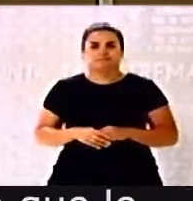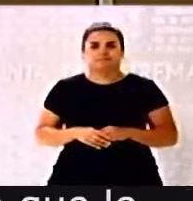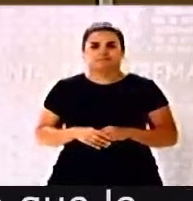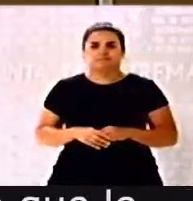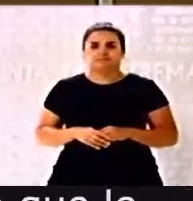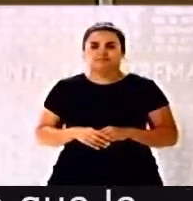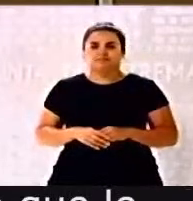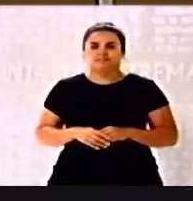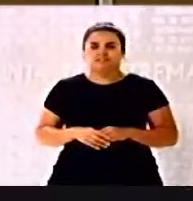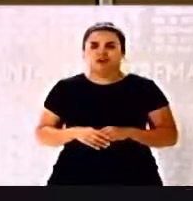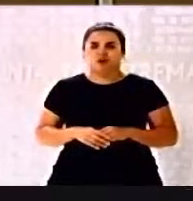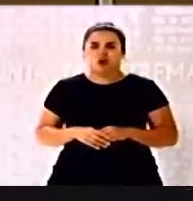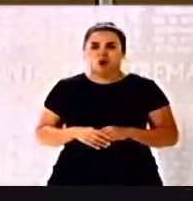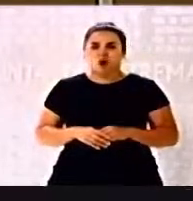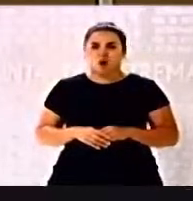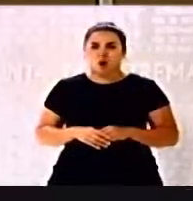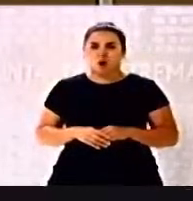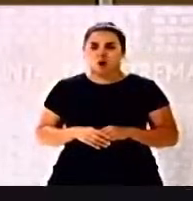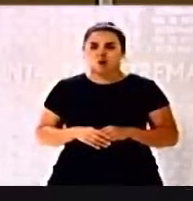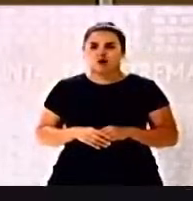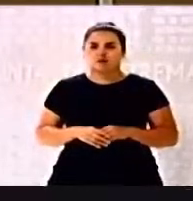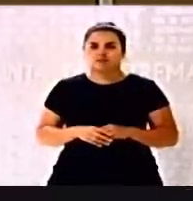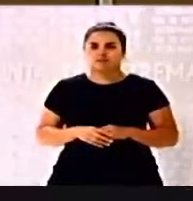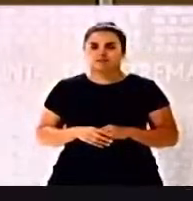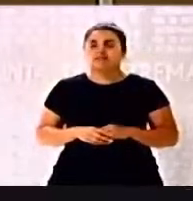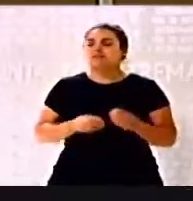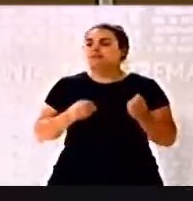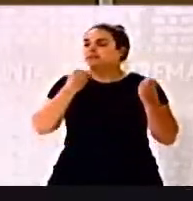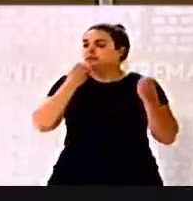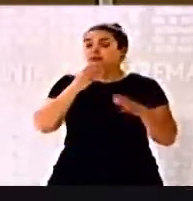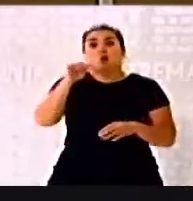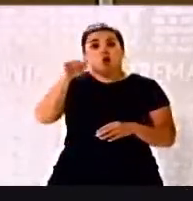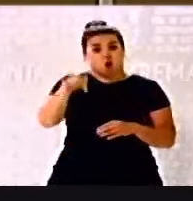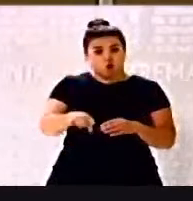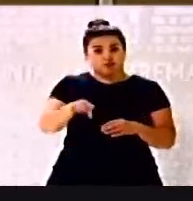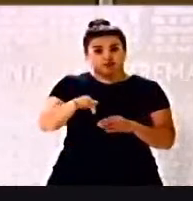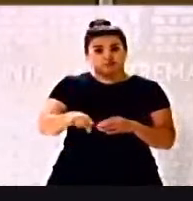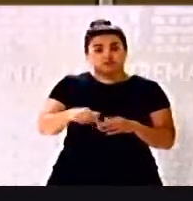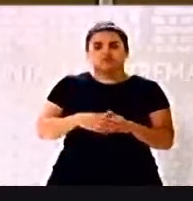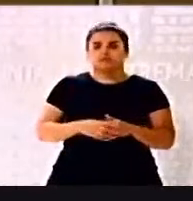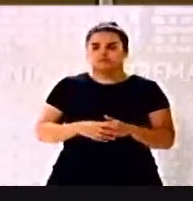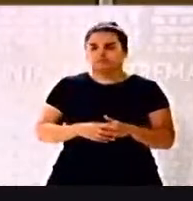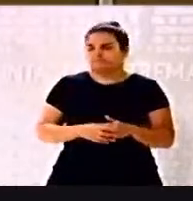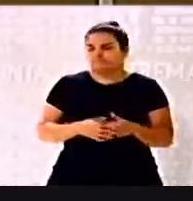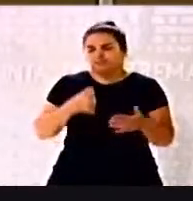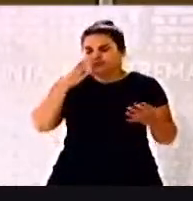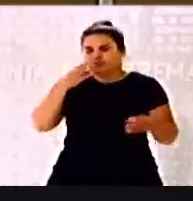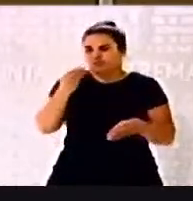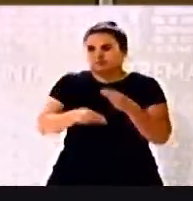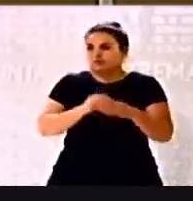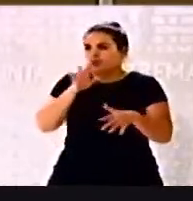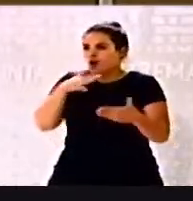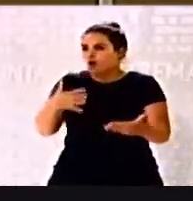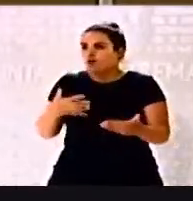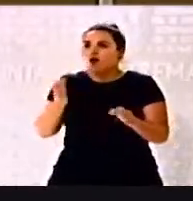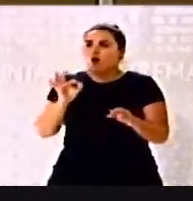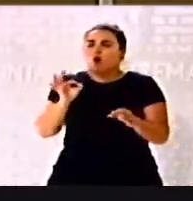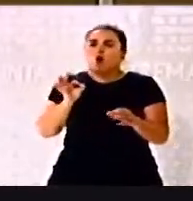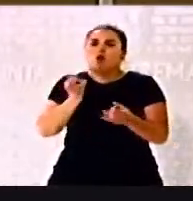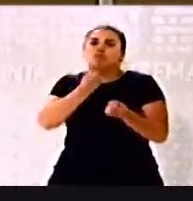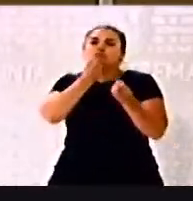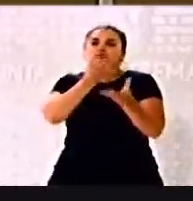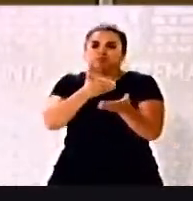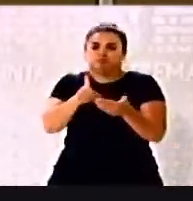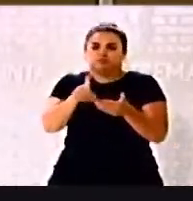Bien, hoy, en el día de hoy, lo estarán haciendo ahora o lo comunicaremos a lo largo